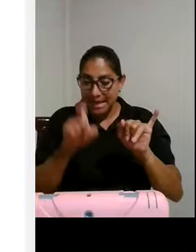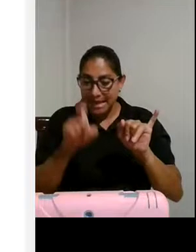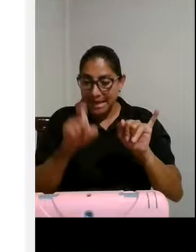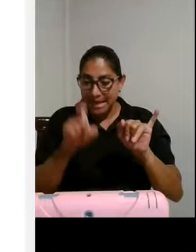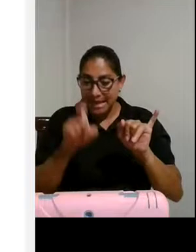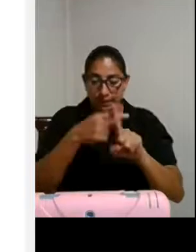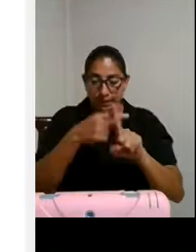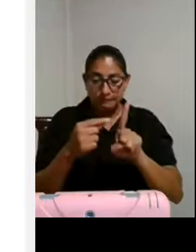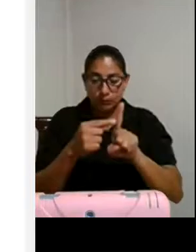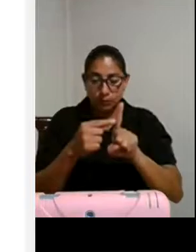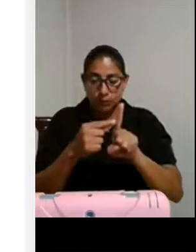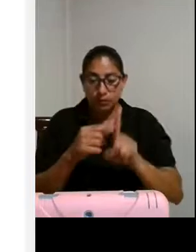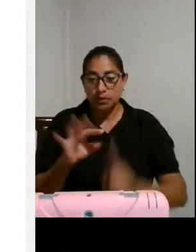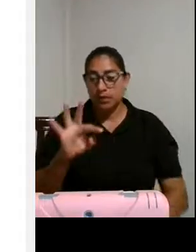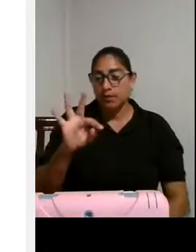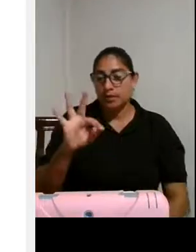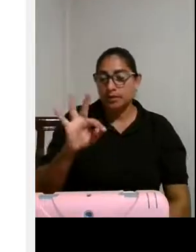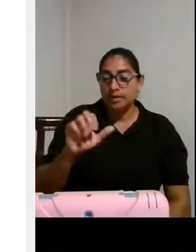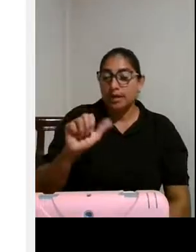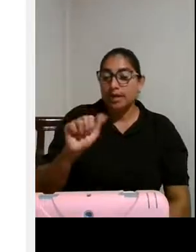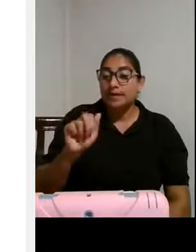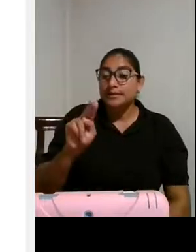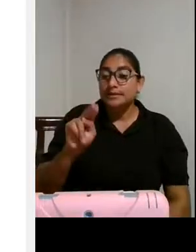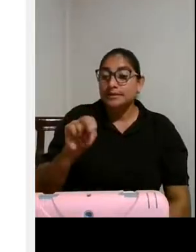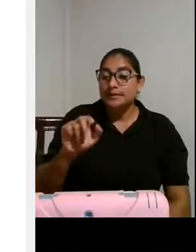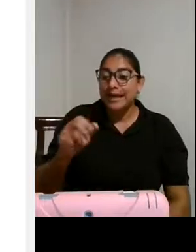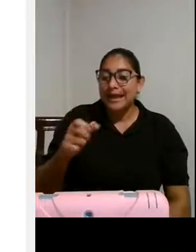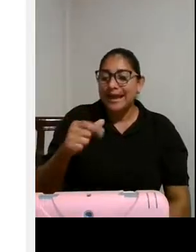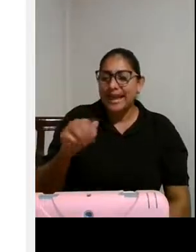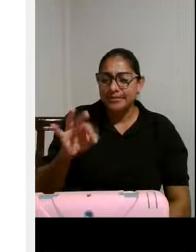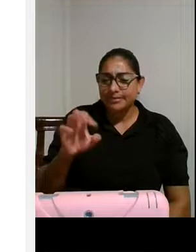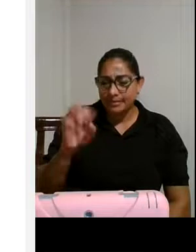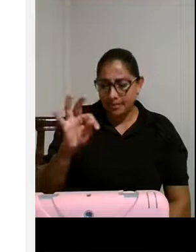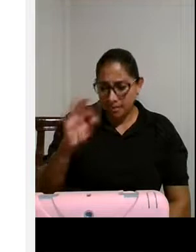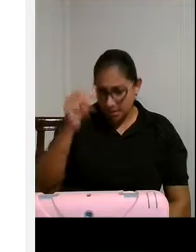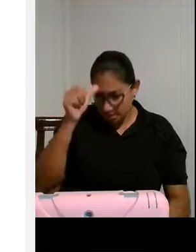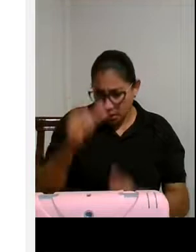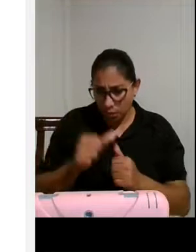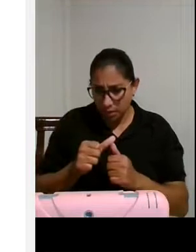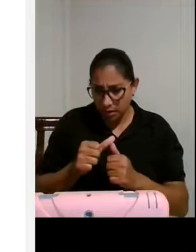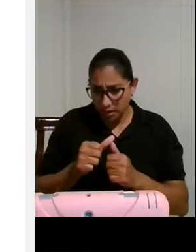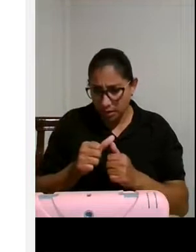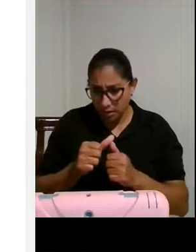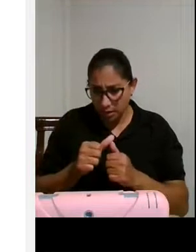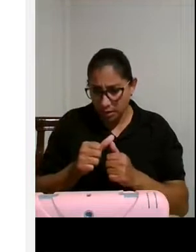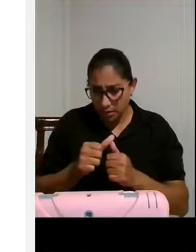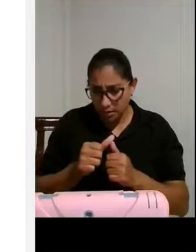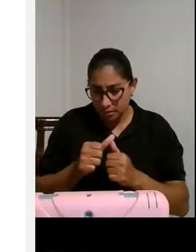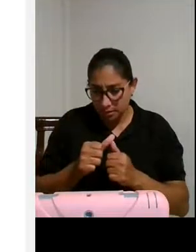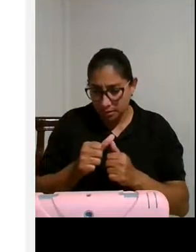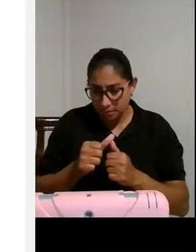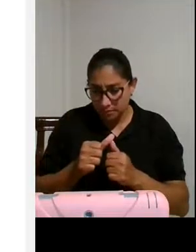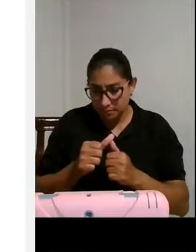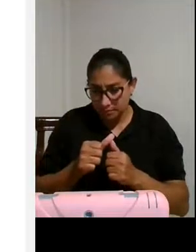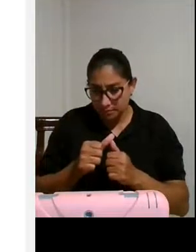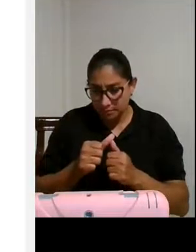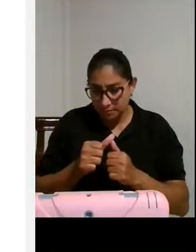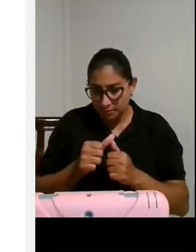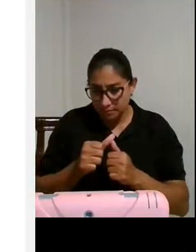la gráfica con 2 puntos y trazamos una recta? Y les dije que la pendiente era la tasa de cambio